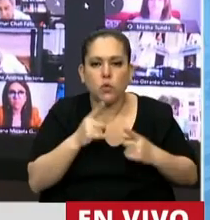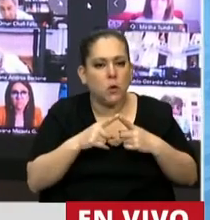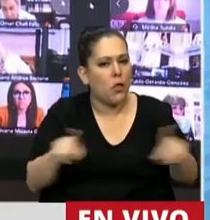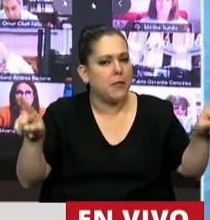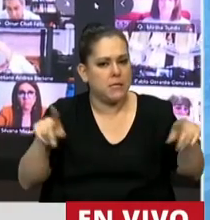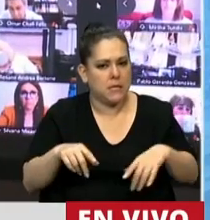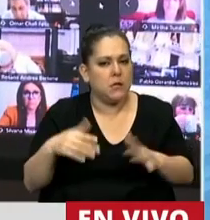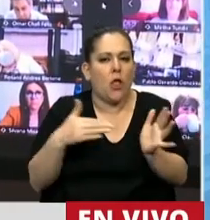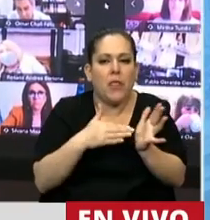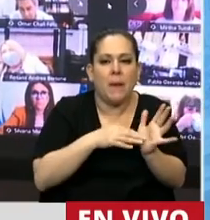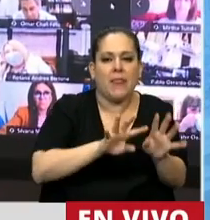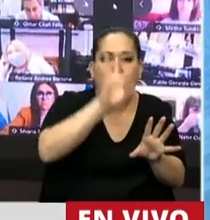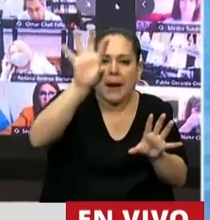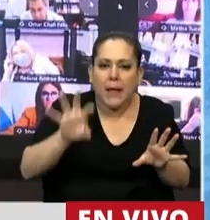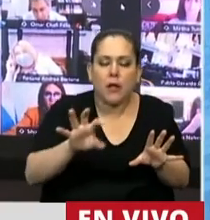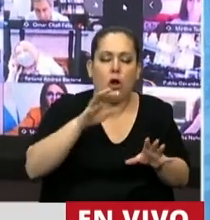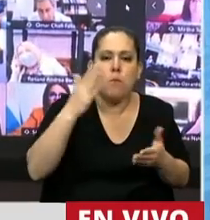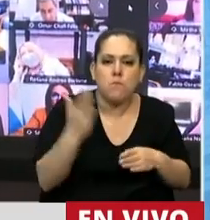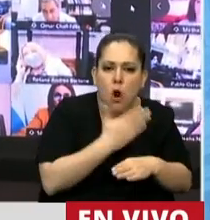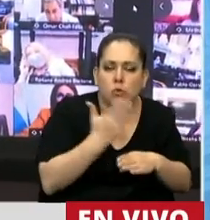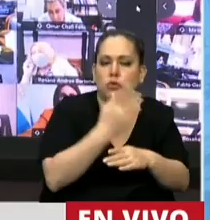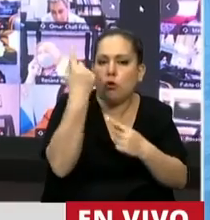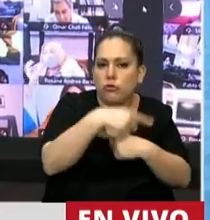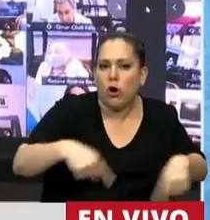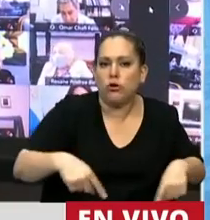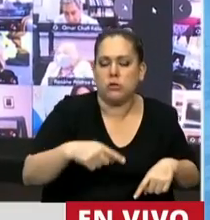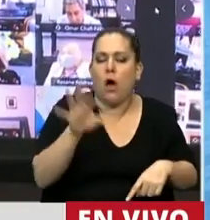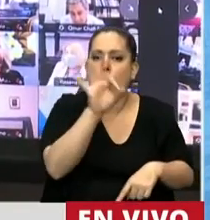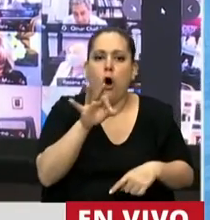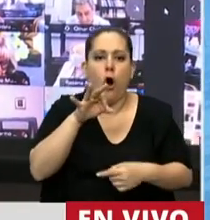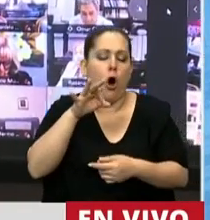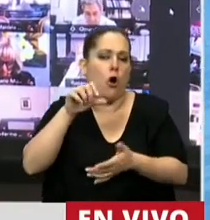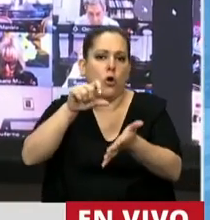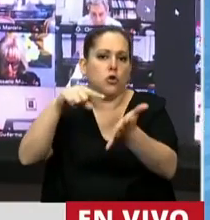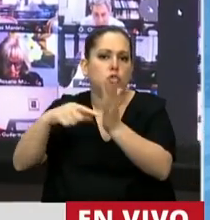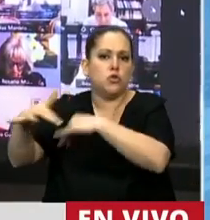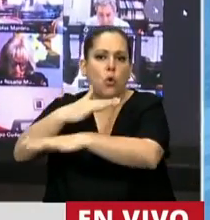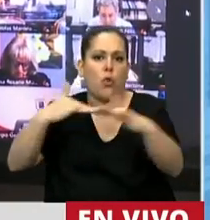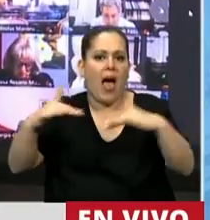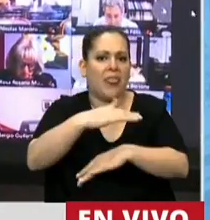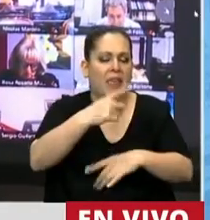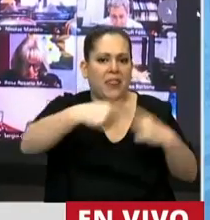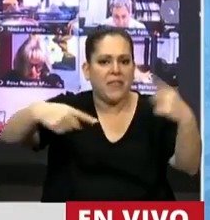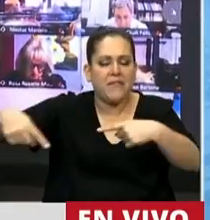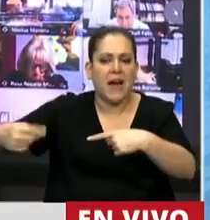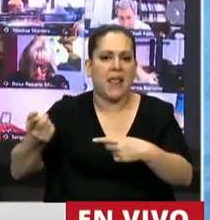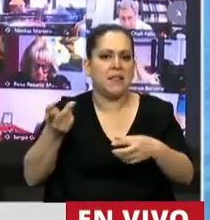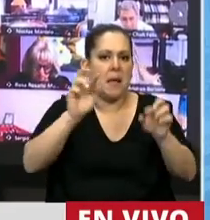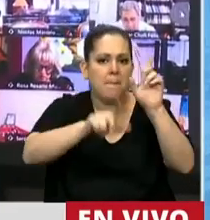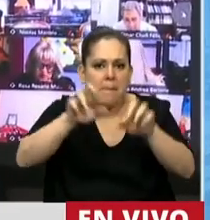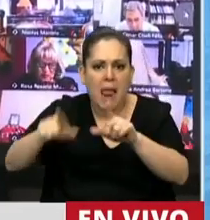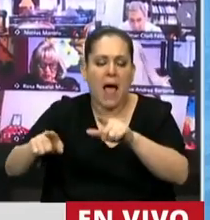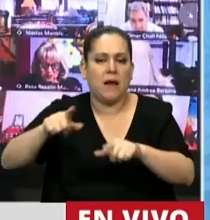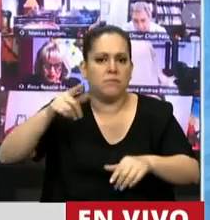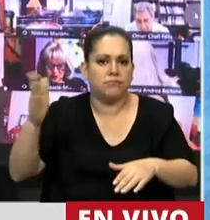economías regionales y en los sectores más dinámicos un marco de nuevas alianzas estratégicas que puedan